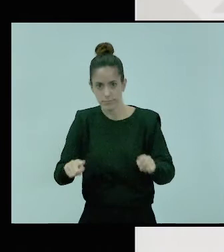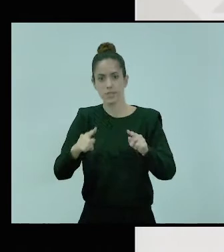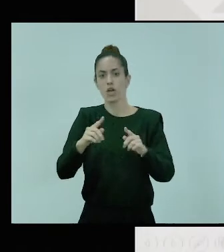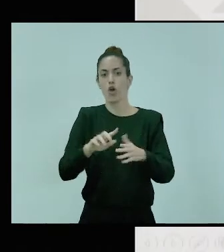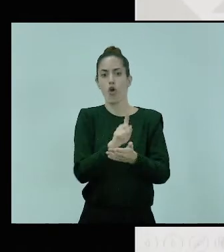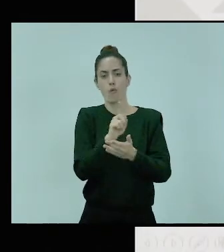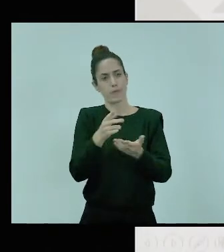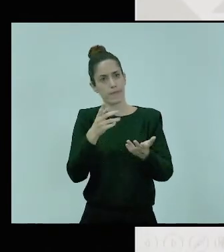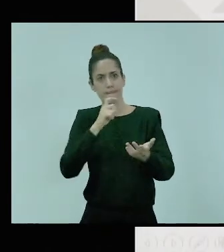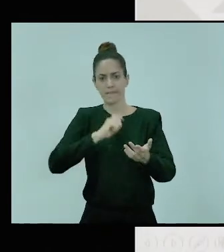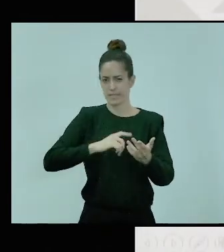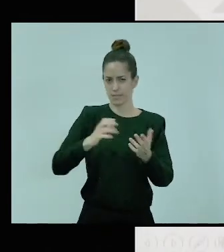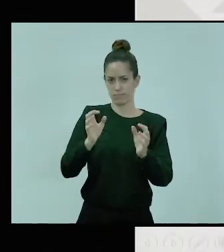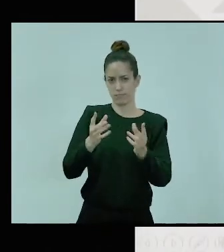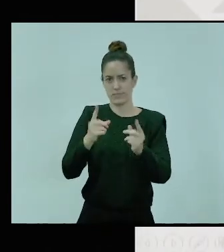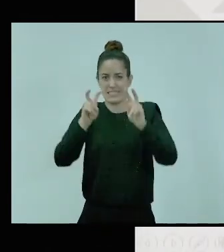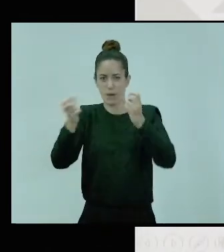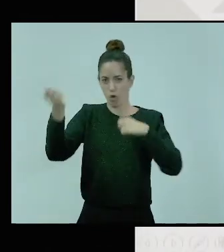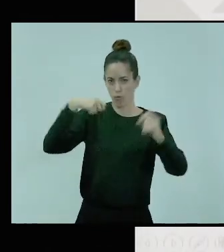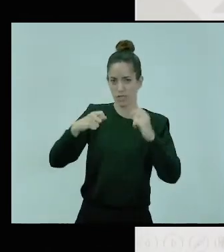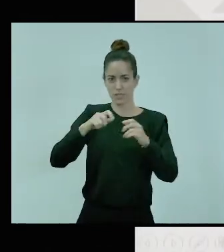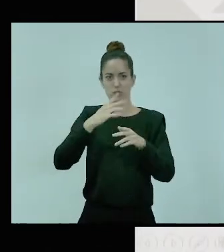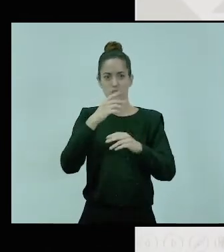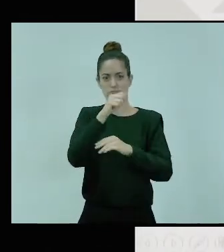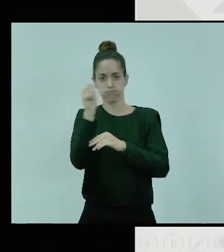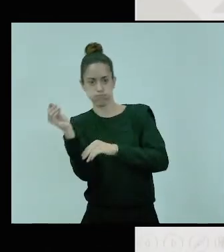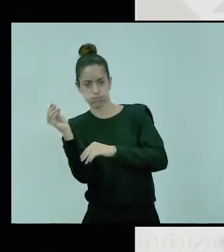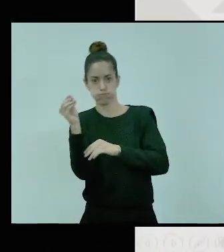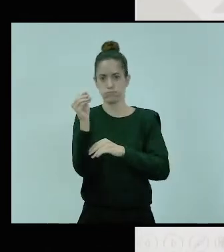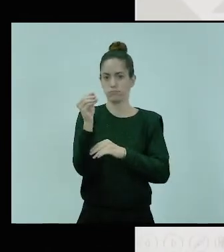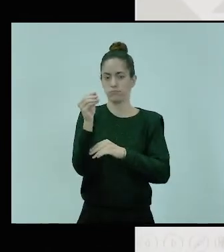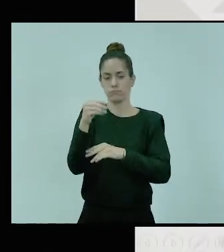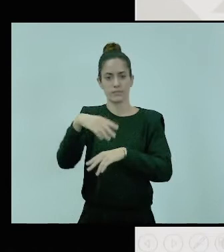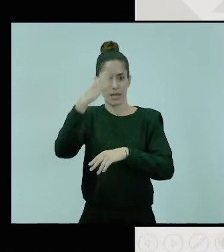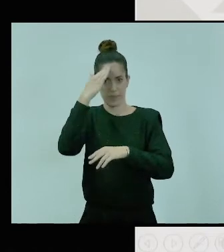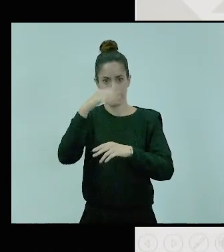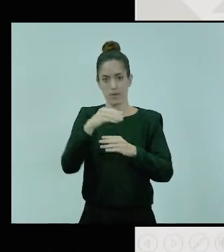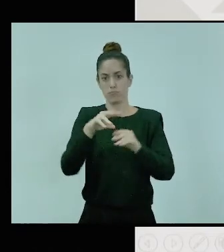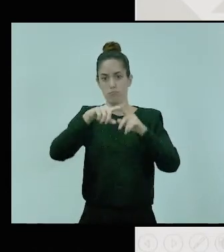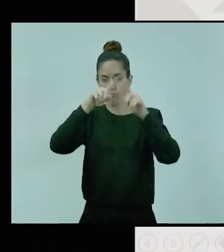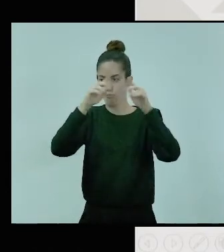orientaciones con el comportamiento de lo que es la caída de las dovelas centrales.